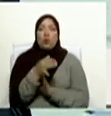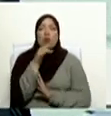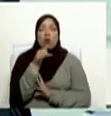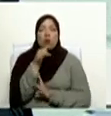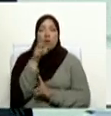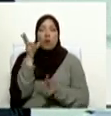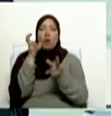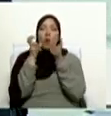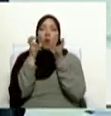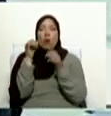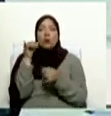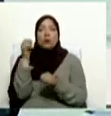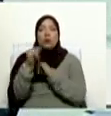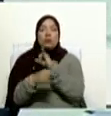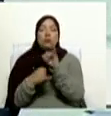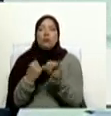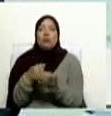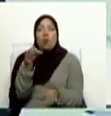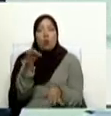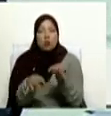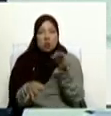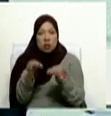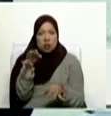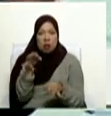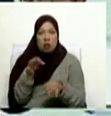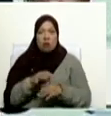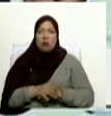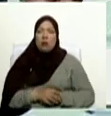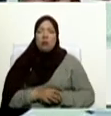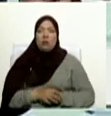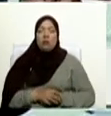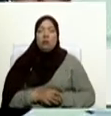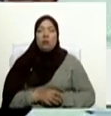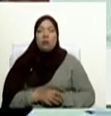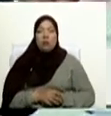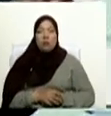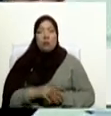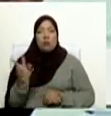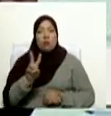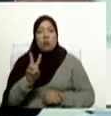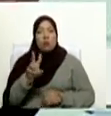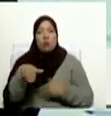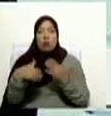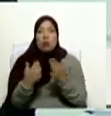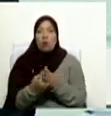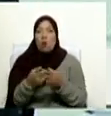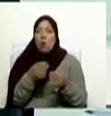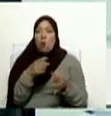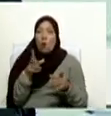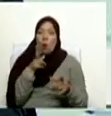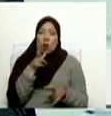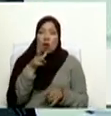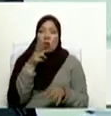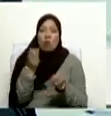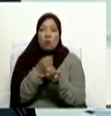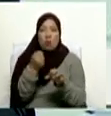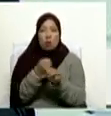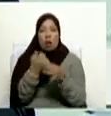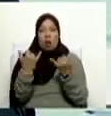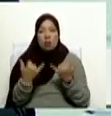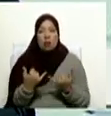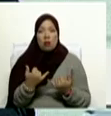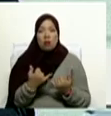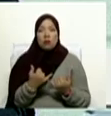de que la llamada Corte Internacional de Justicia se refugie en ese acto fraudulento que fue el laudo arbitral